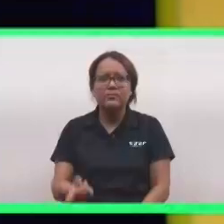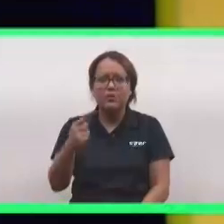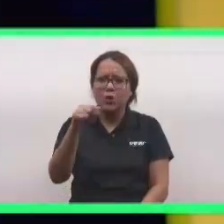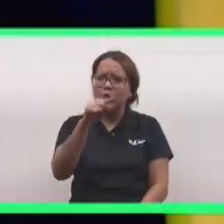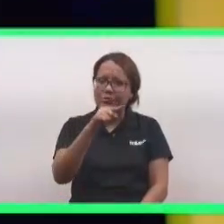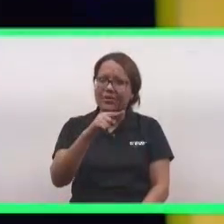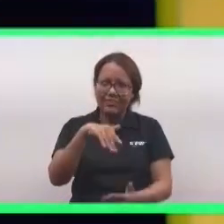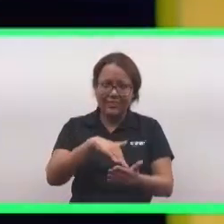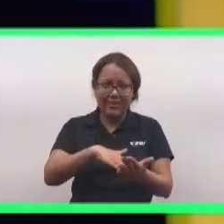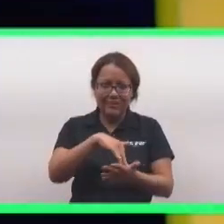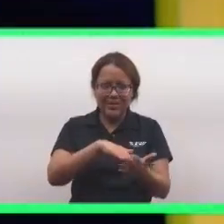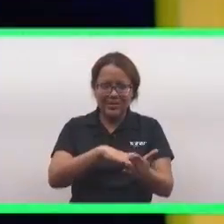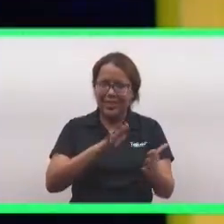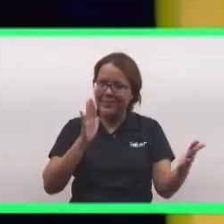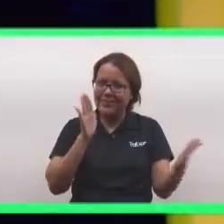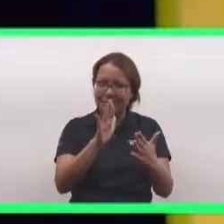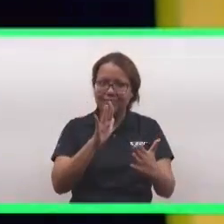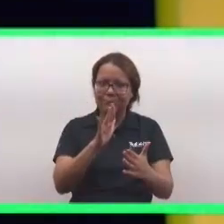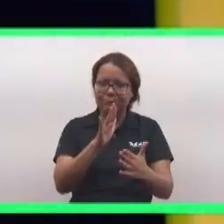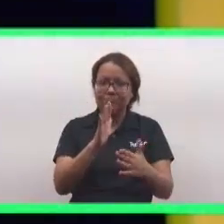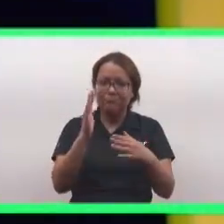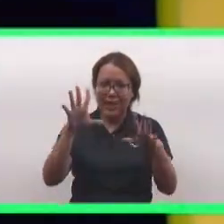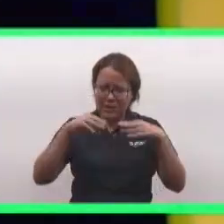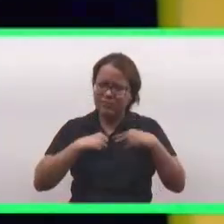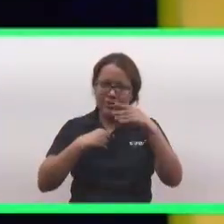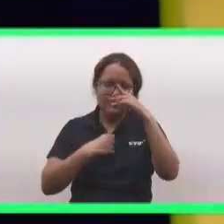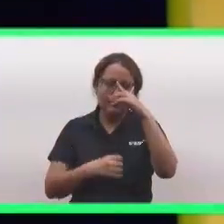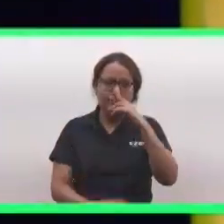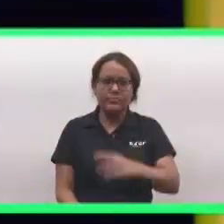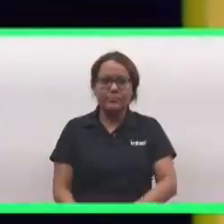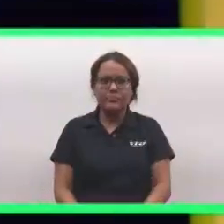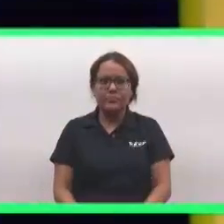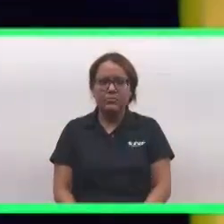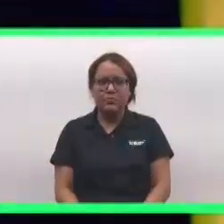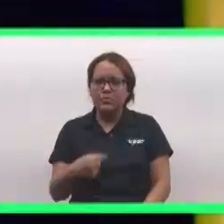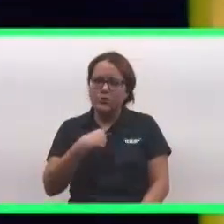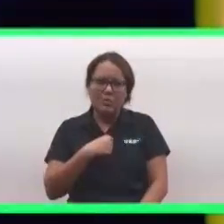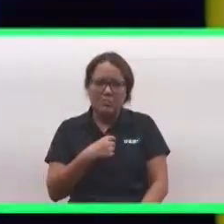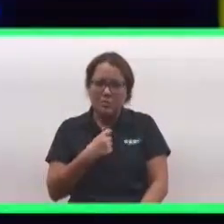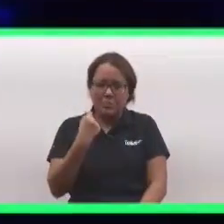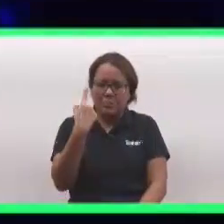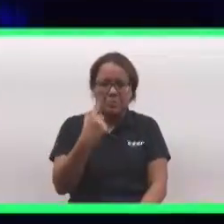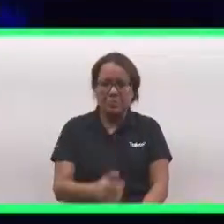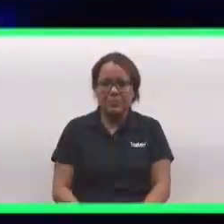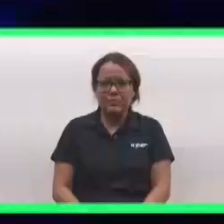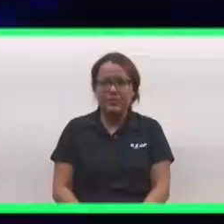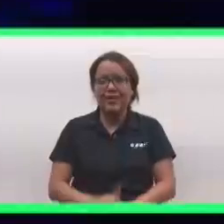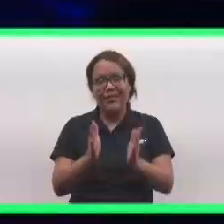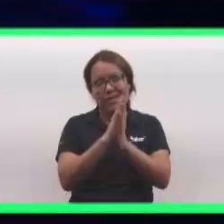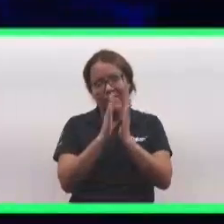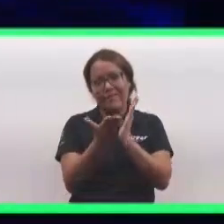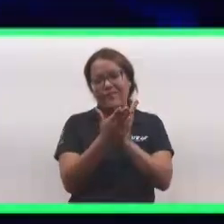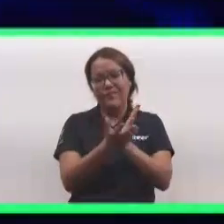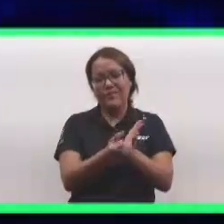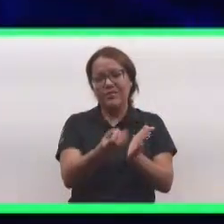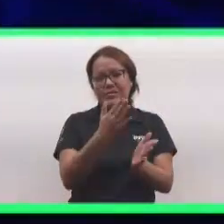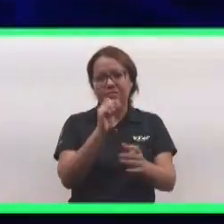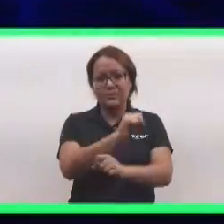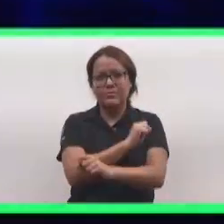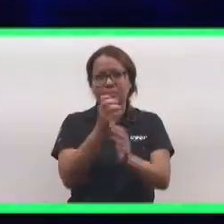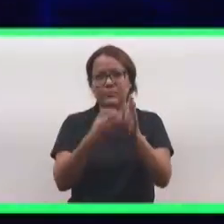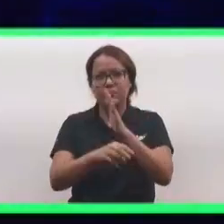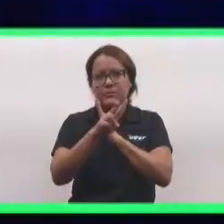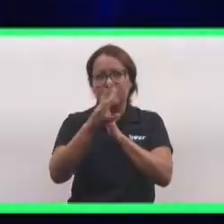Confronte sus debilidades. De una sola, y pero es que yo no las veo. Es que, aquí dice la palabra, si lo lee conmigo en el Salmo